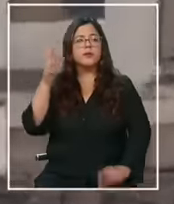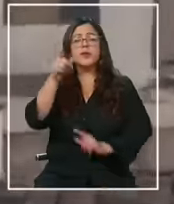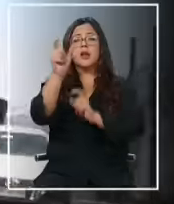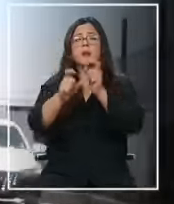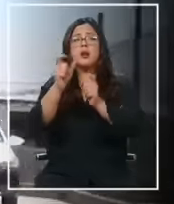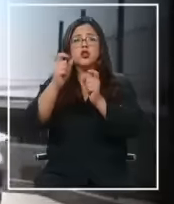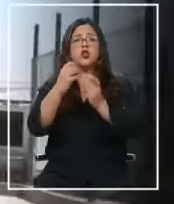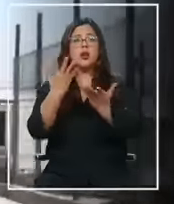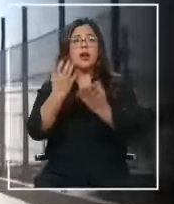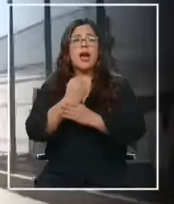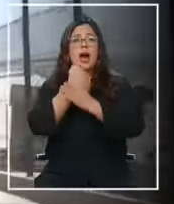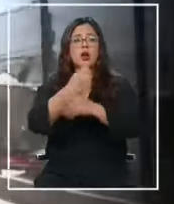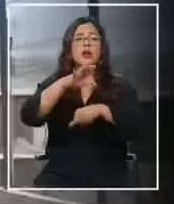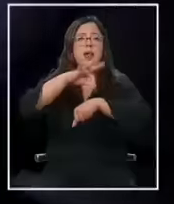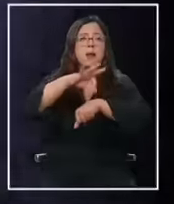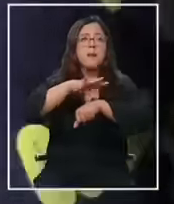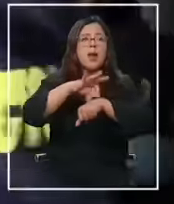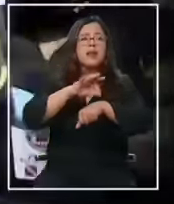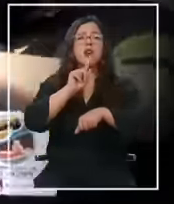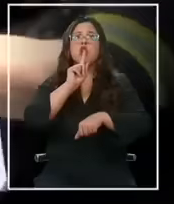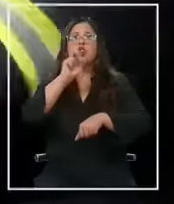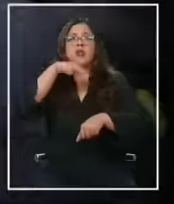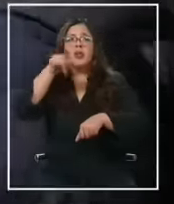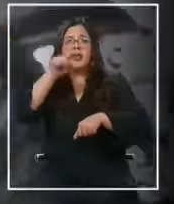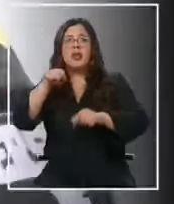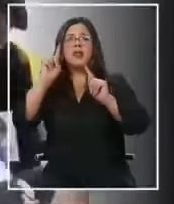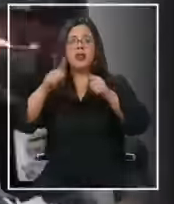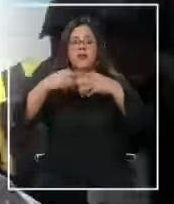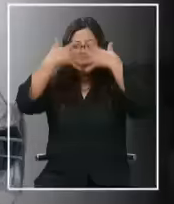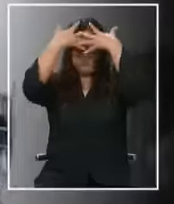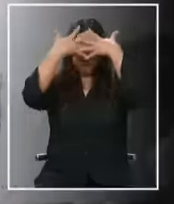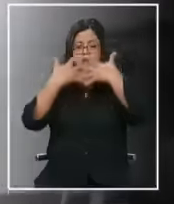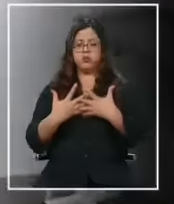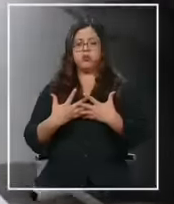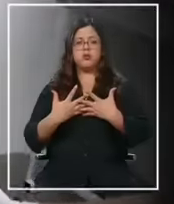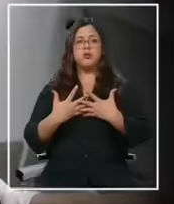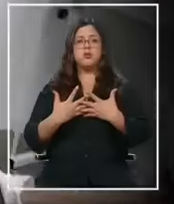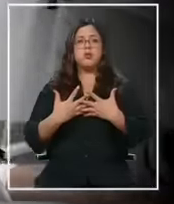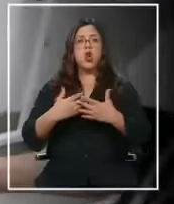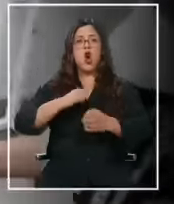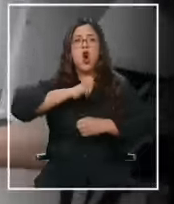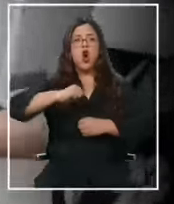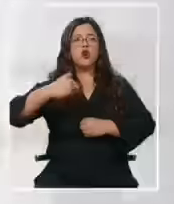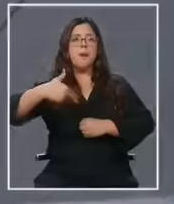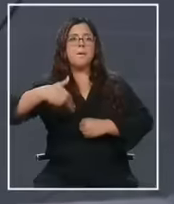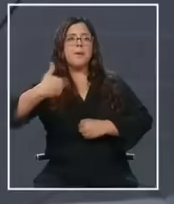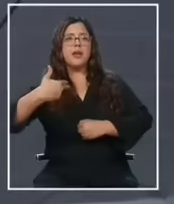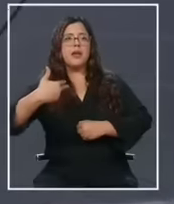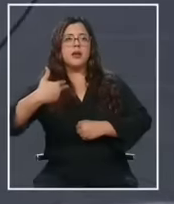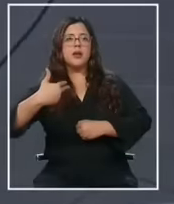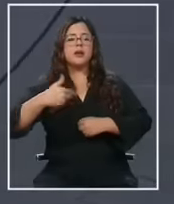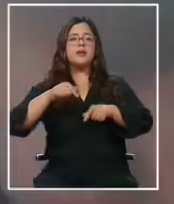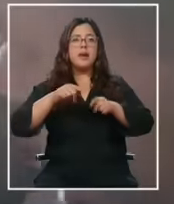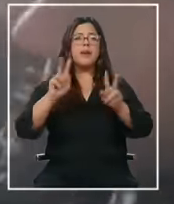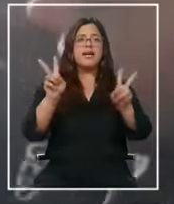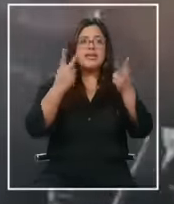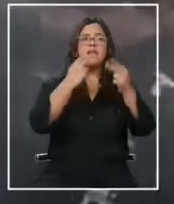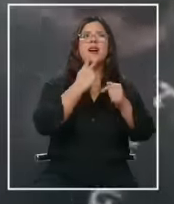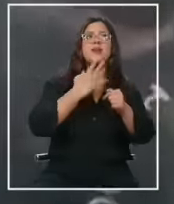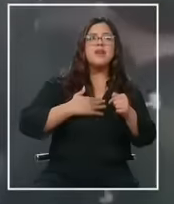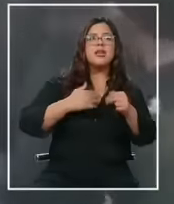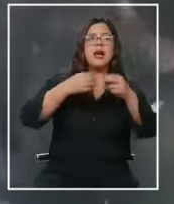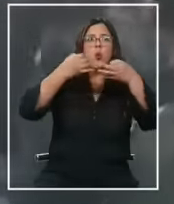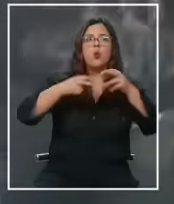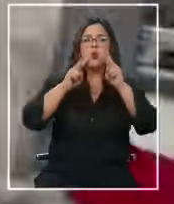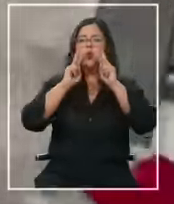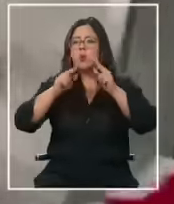Paramédicos, TENS y conductores que deben protegerse contra las balas mientras intentan salvar una vida, algo que suele verse en medio de conflictos armados, pero